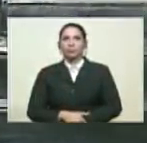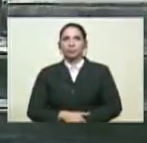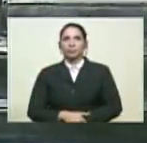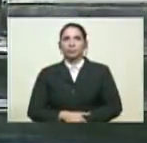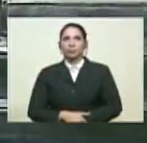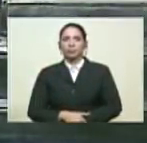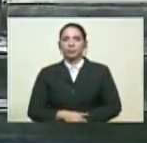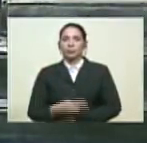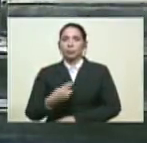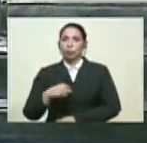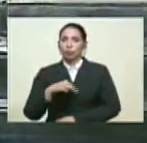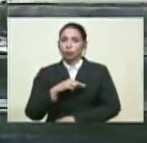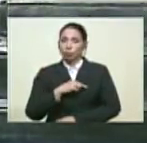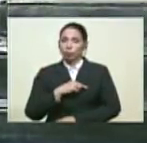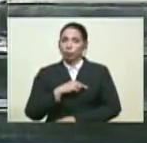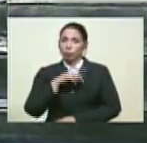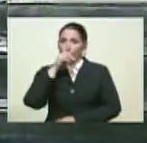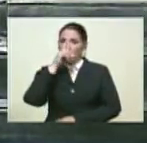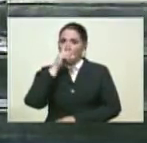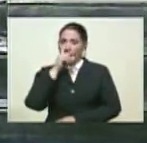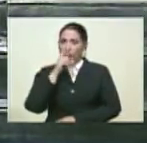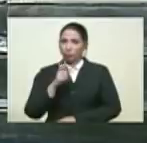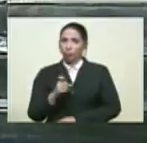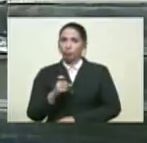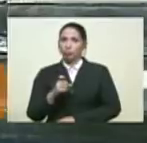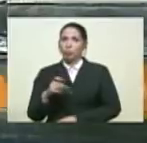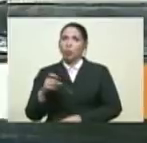Estamos en una era bicentenaria